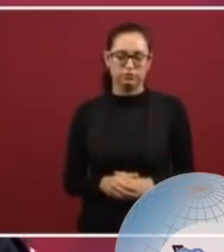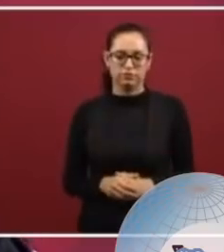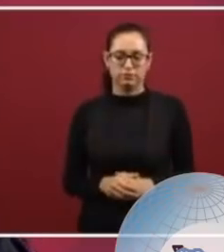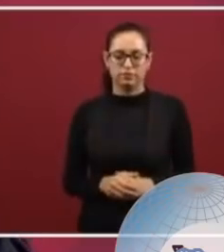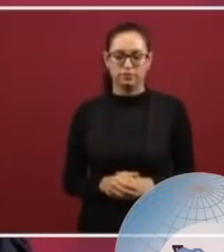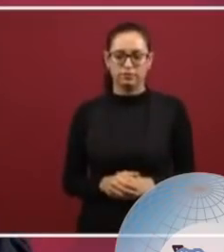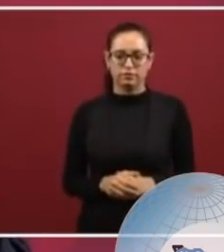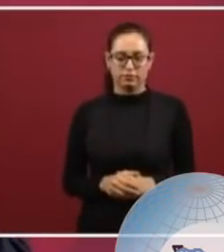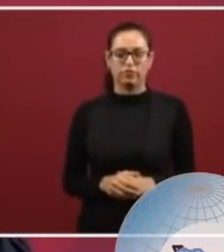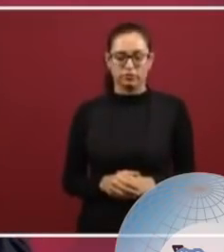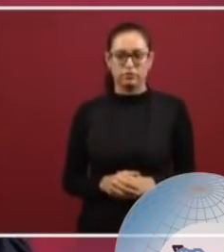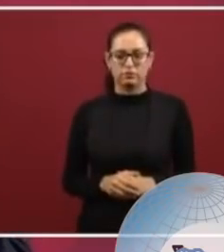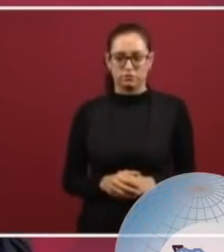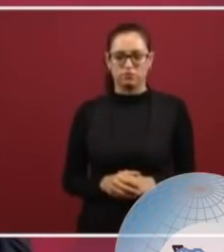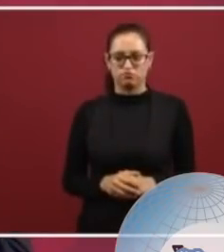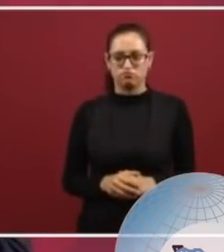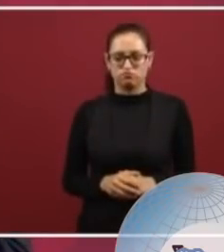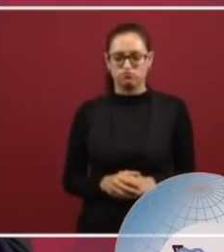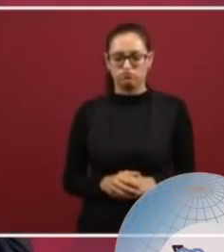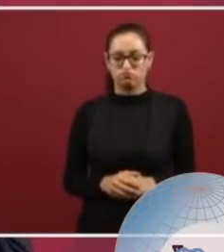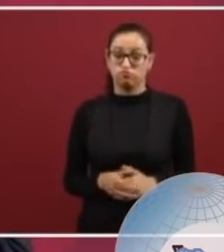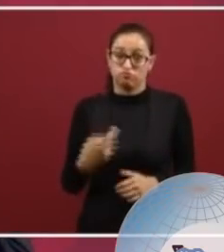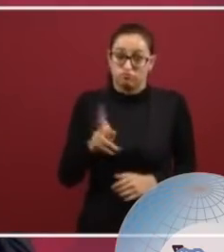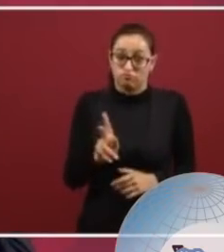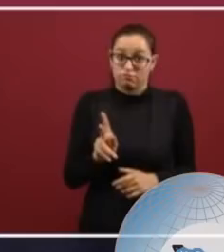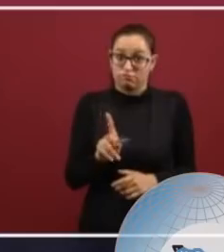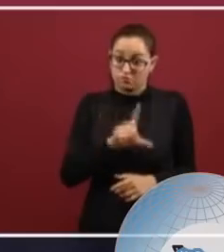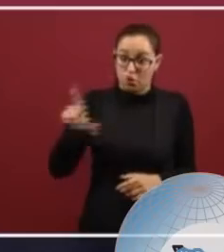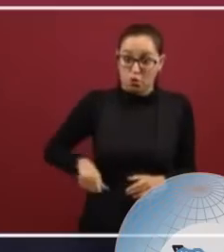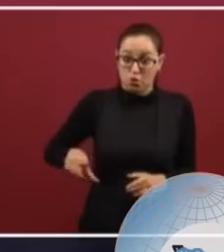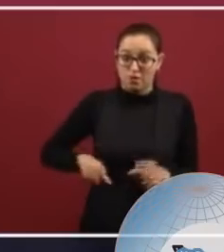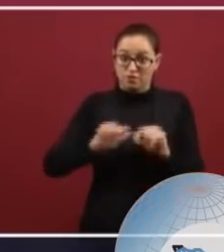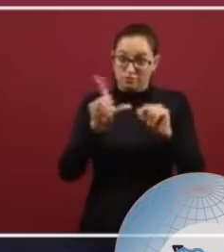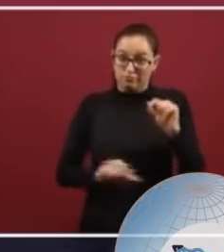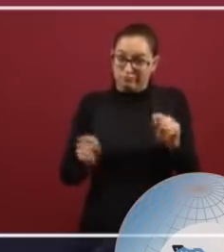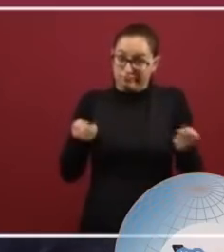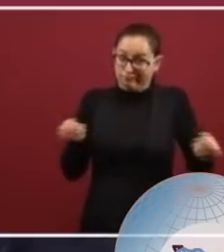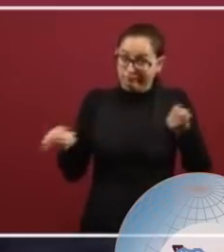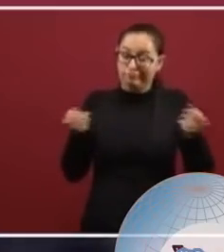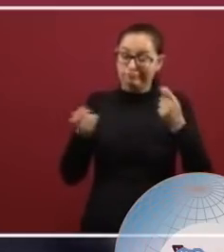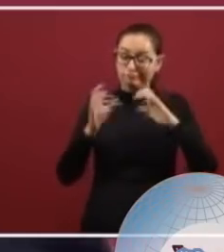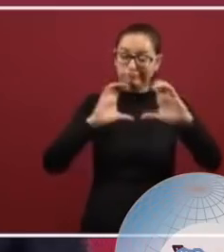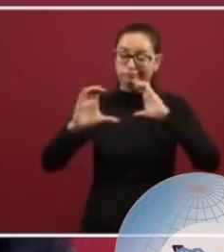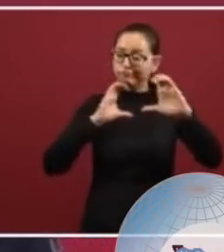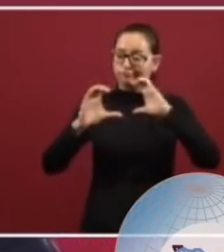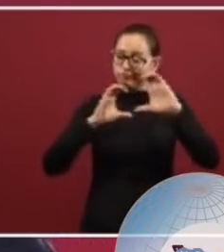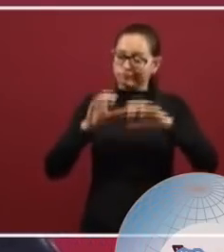pero sí va a tener el Estado mexicano una empresa de telecomunicación para